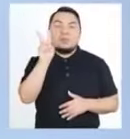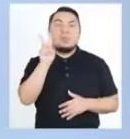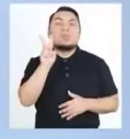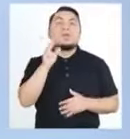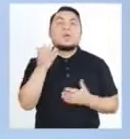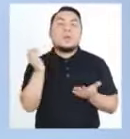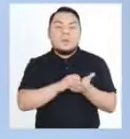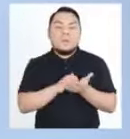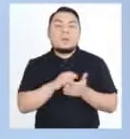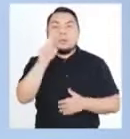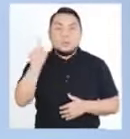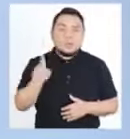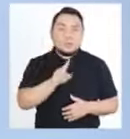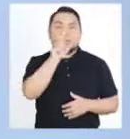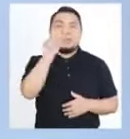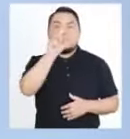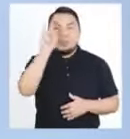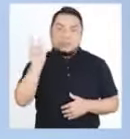1, 2. ¿Y 2 movimientos?